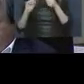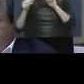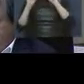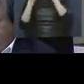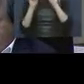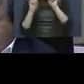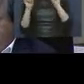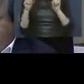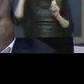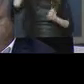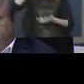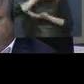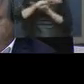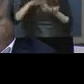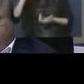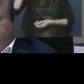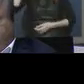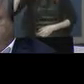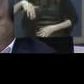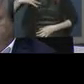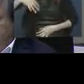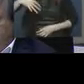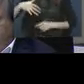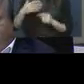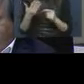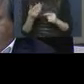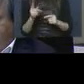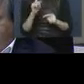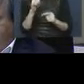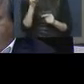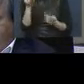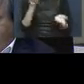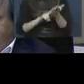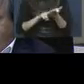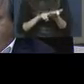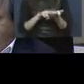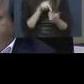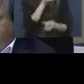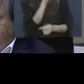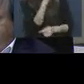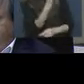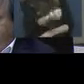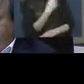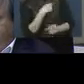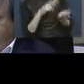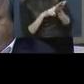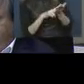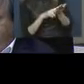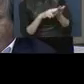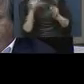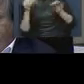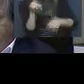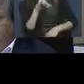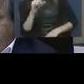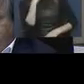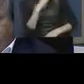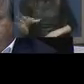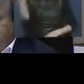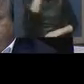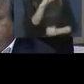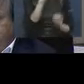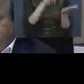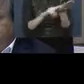son muy, muy complejos, como son, por ejemplo, las condonaciones tributarias. En el pasado vimos, sobre todo en el gobierno de Sebastián